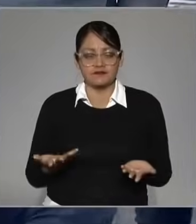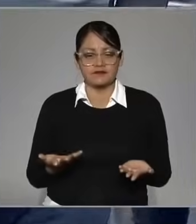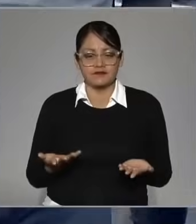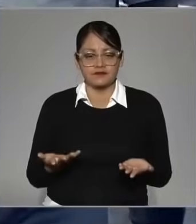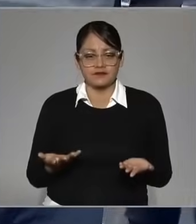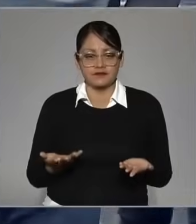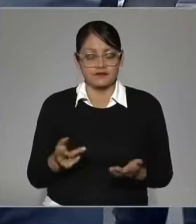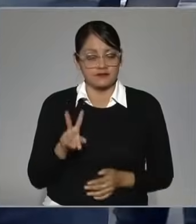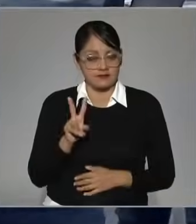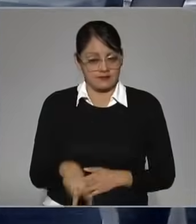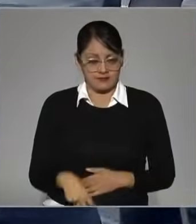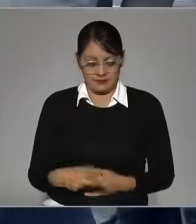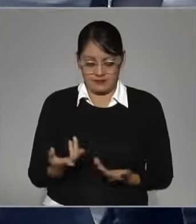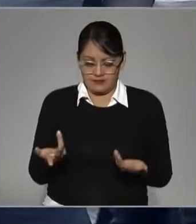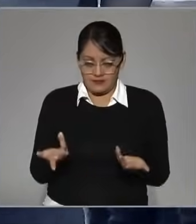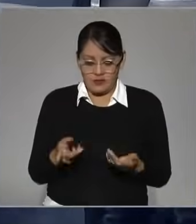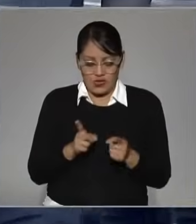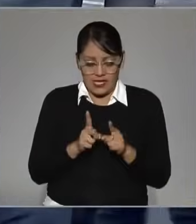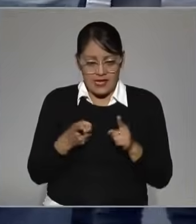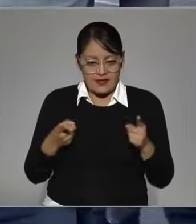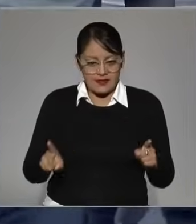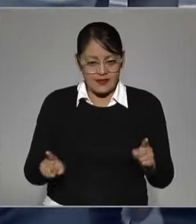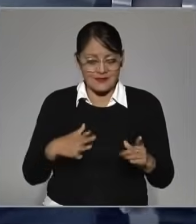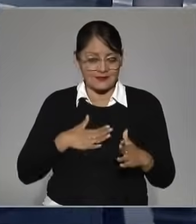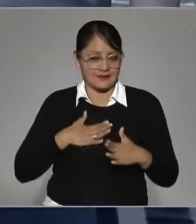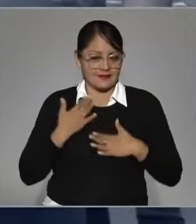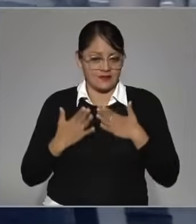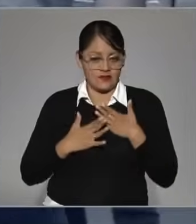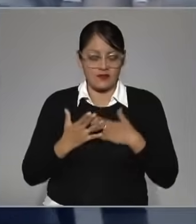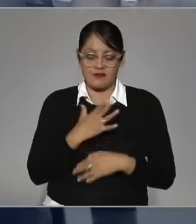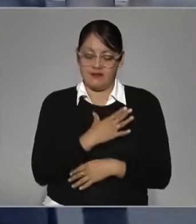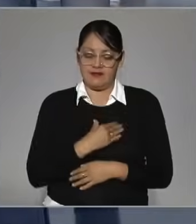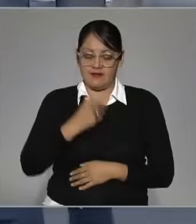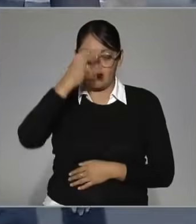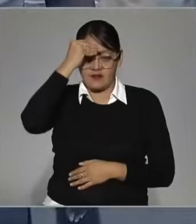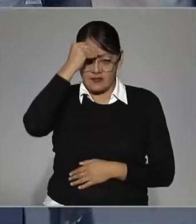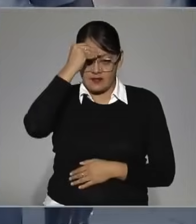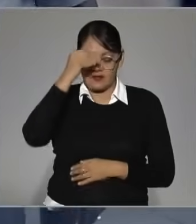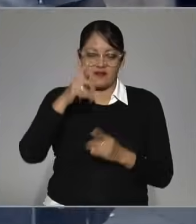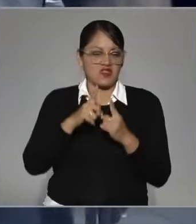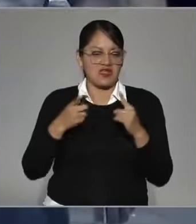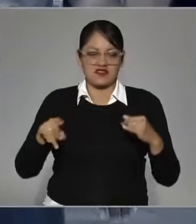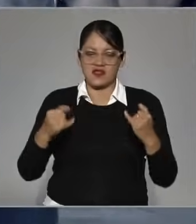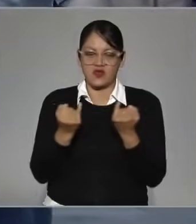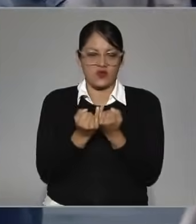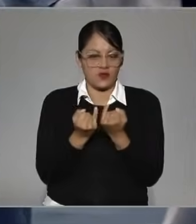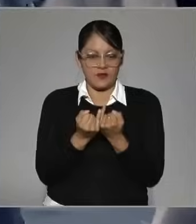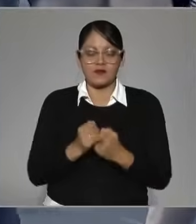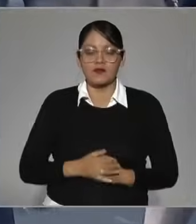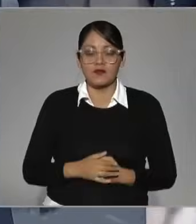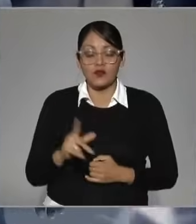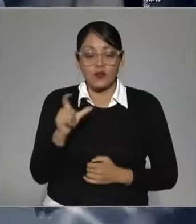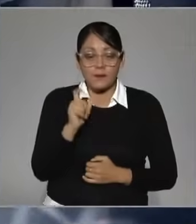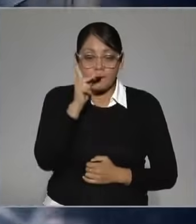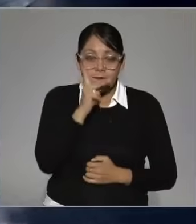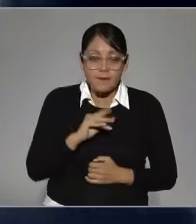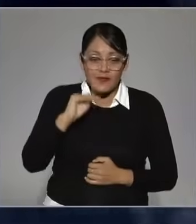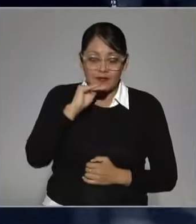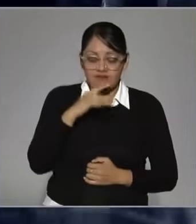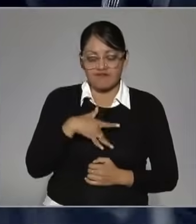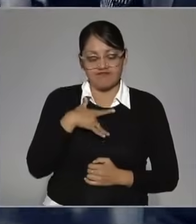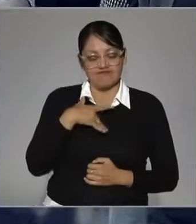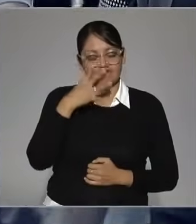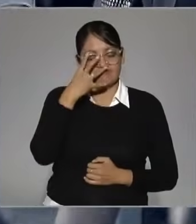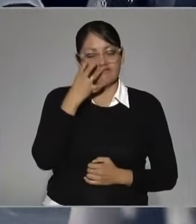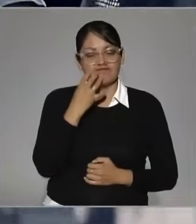Entonces, en la medida que los papás desarrollan con alegría, los hijos aprenden a desarrollarse con alegría. Cuando los papás tristemente